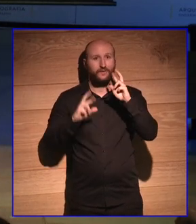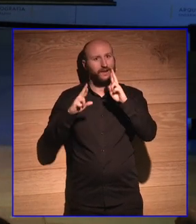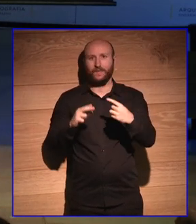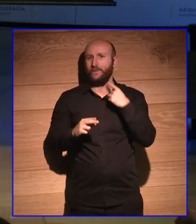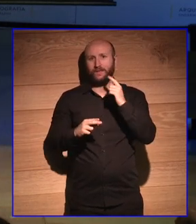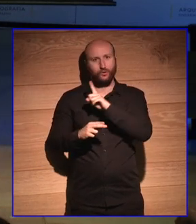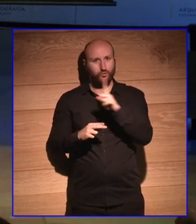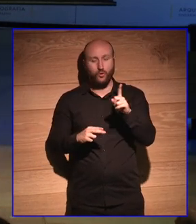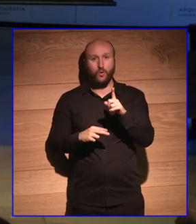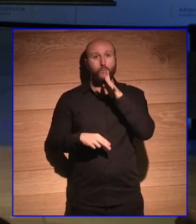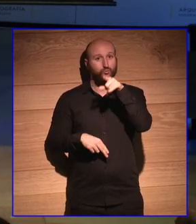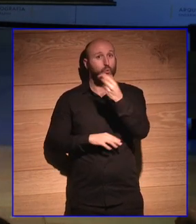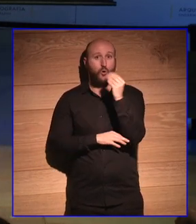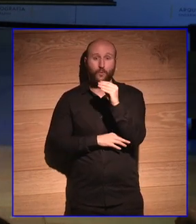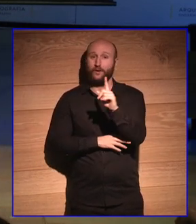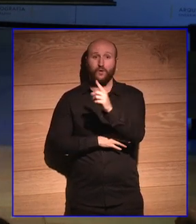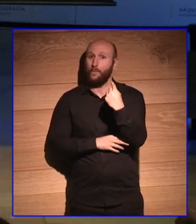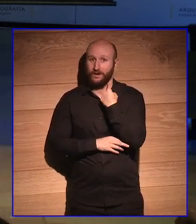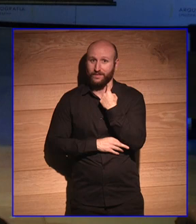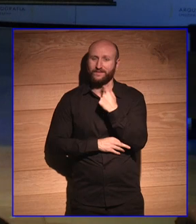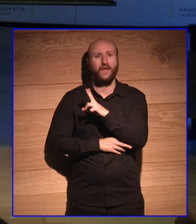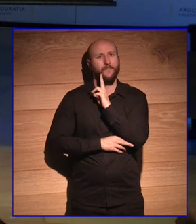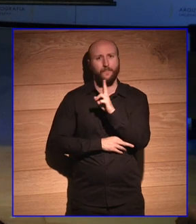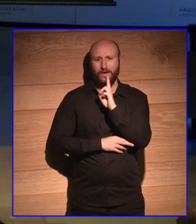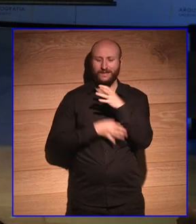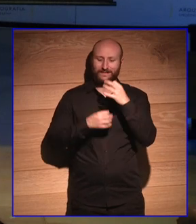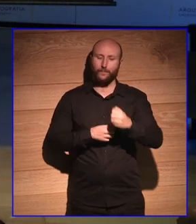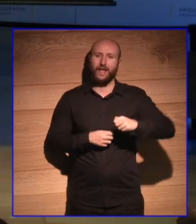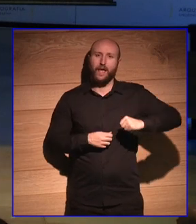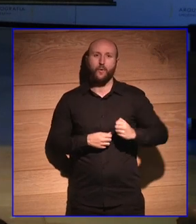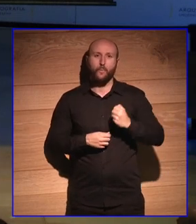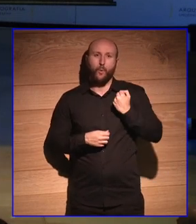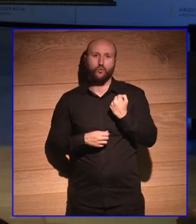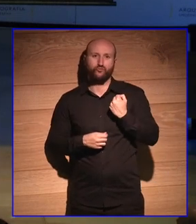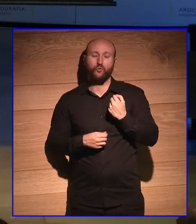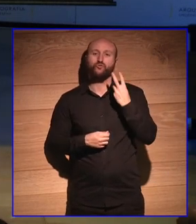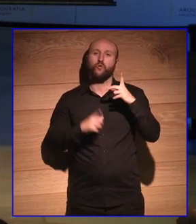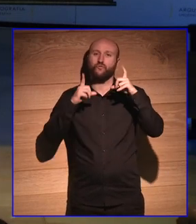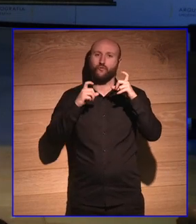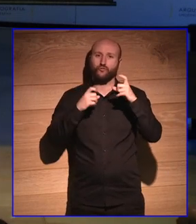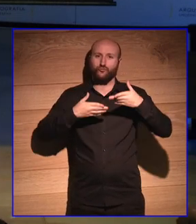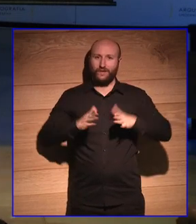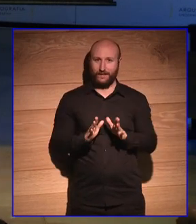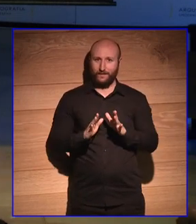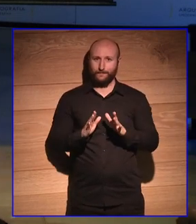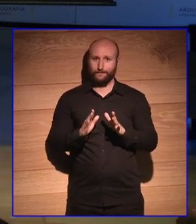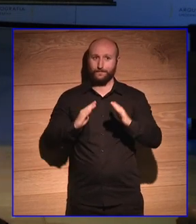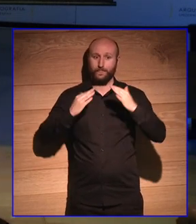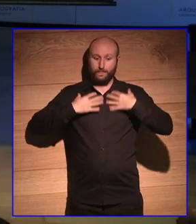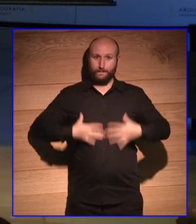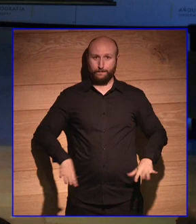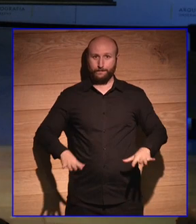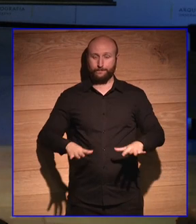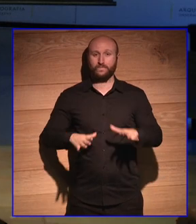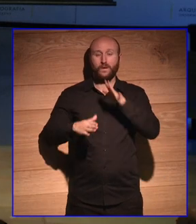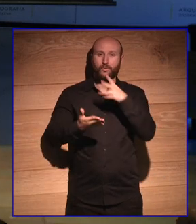es joven no la pierda la madre llevaba siempre en el bolso dos fotografías de su hija en traje larga subido en